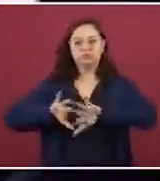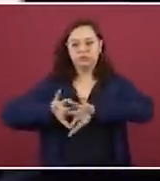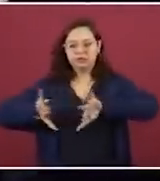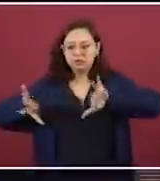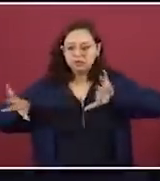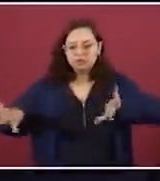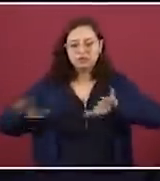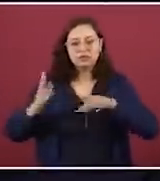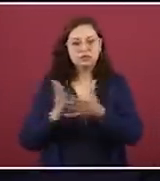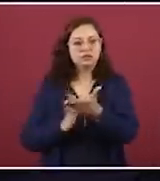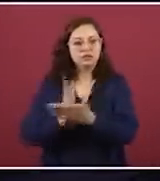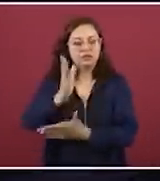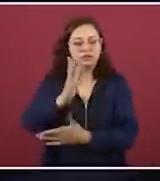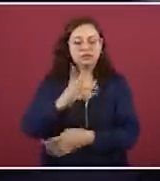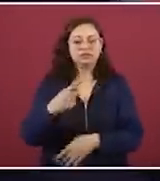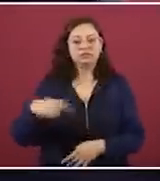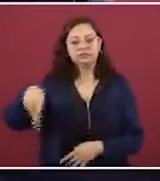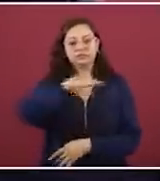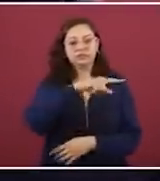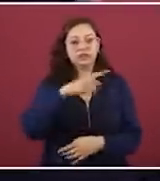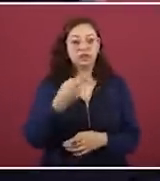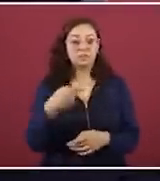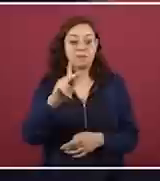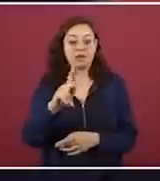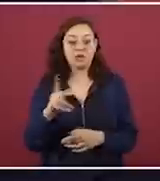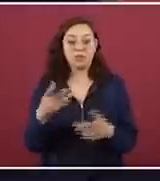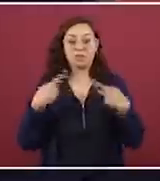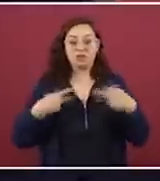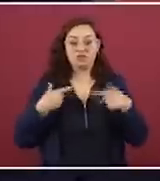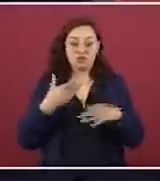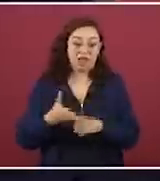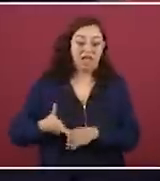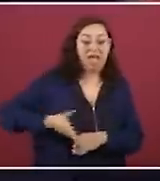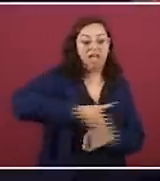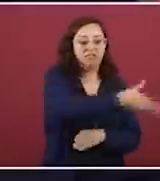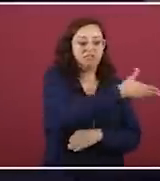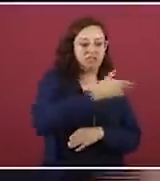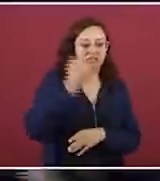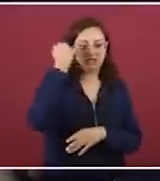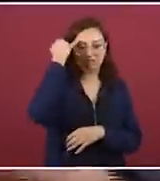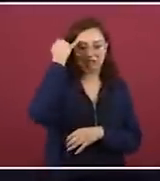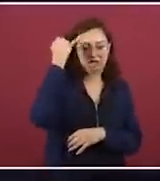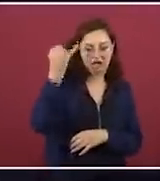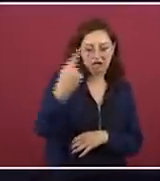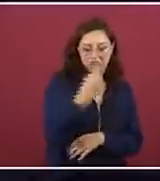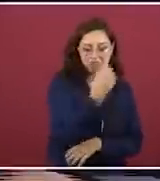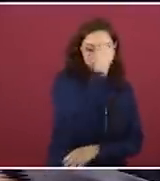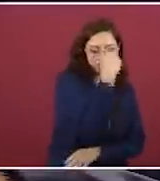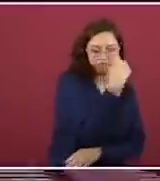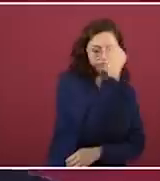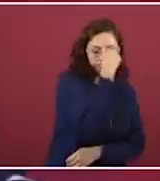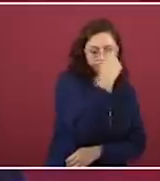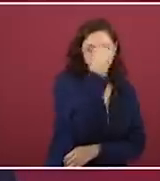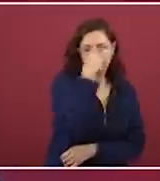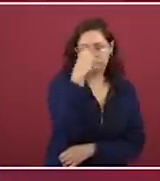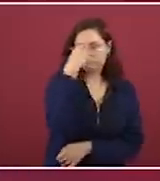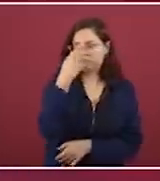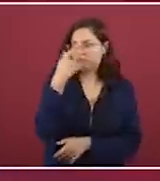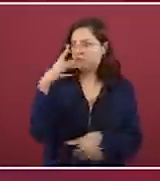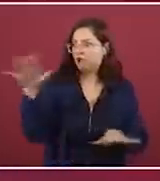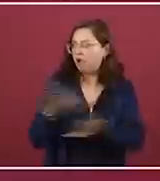en esa ideología, con ese pensamiento, se quedaron como